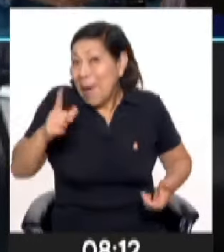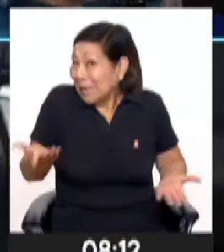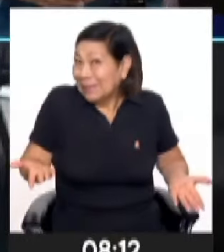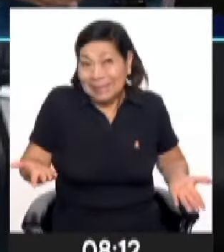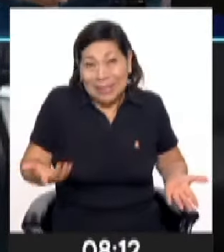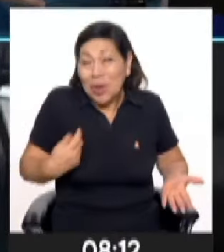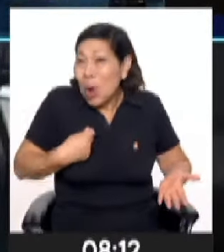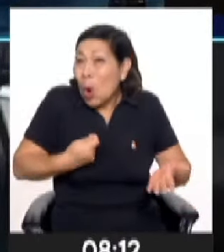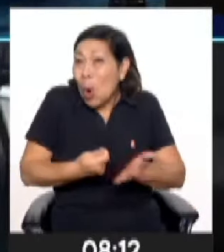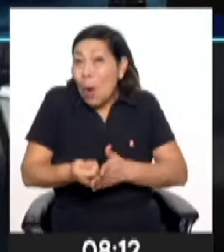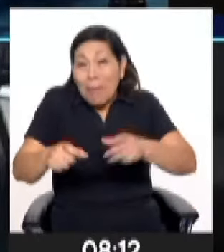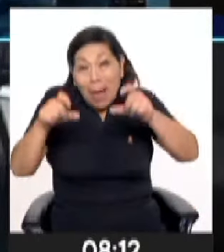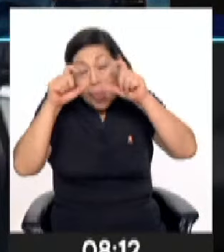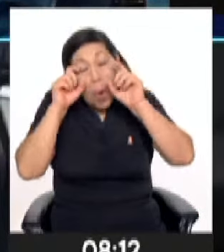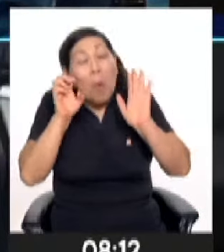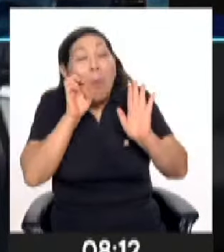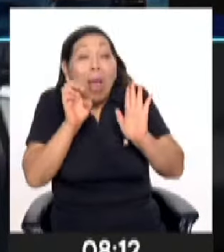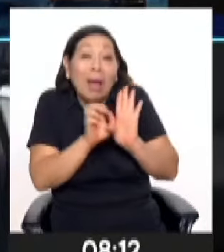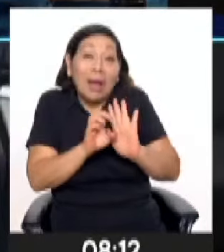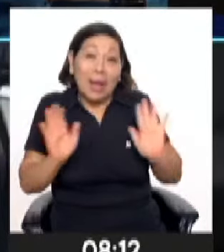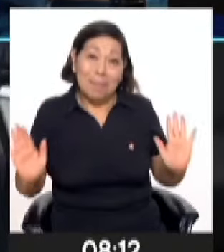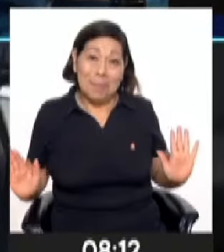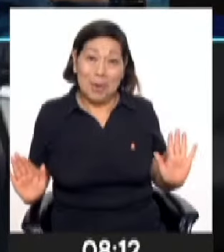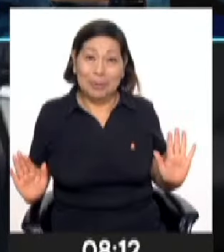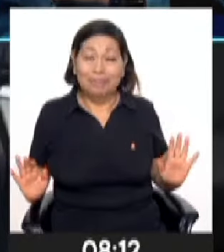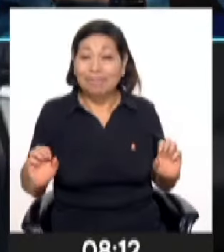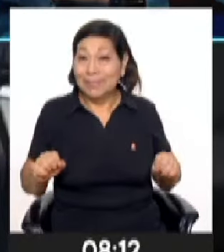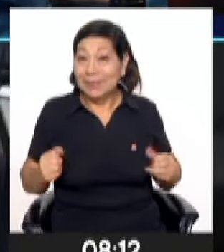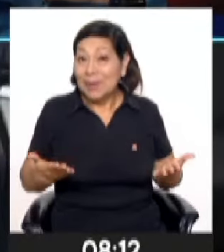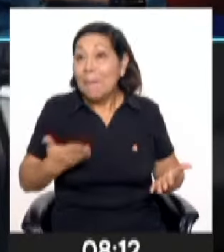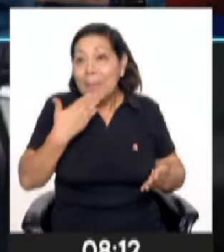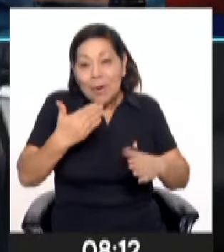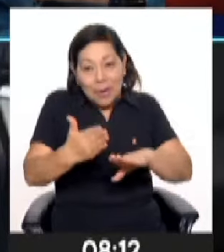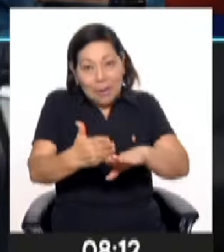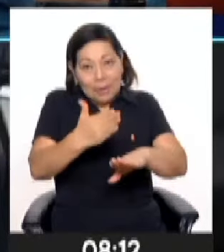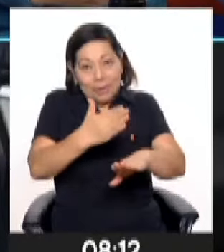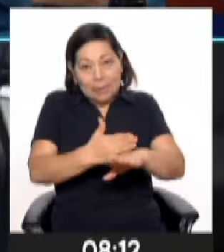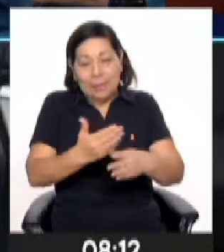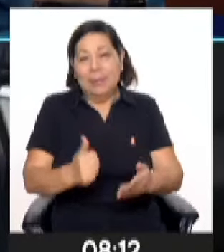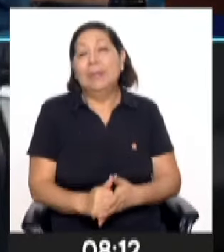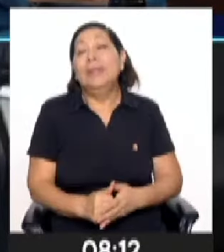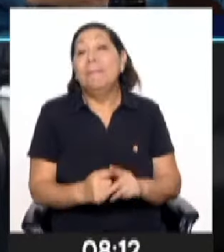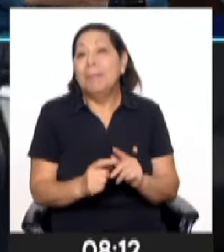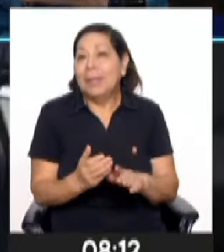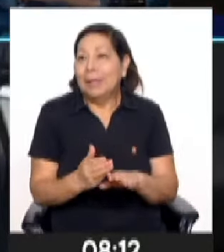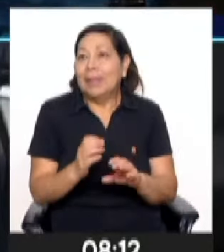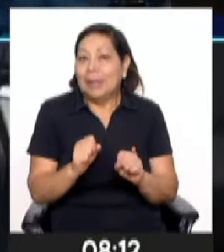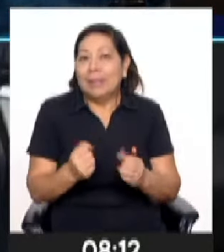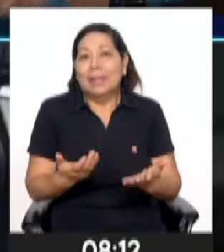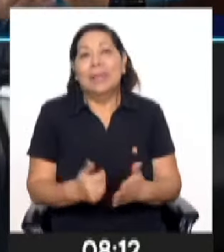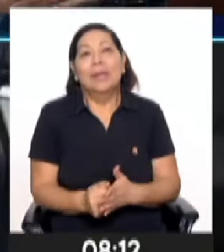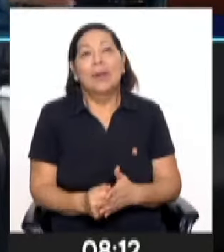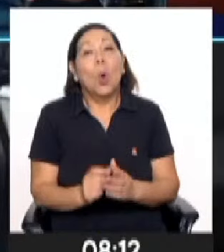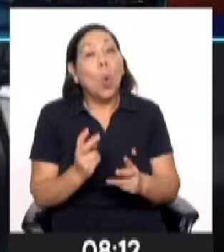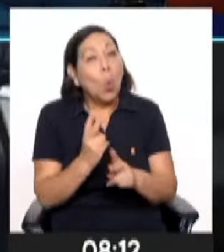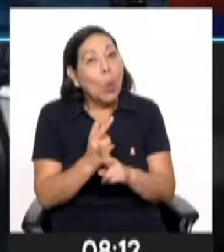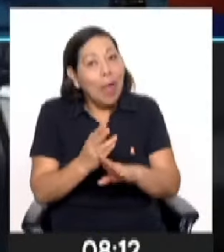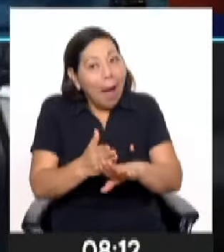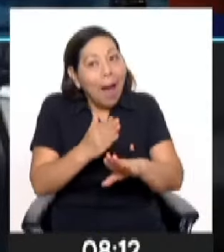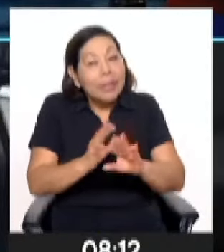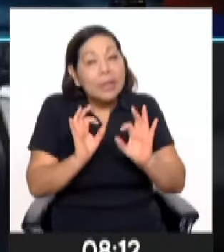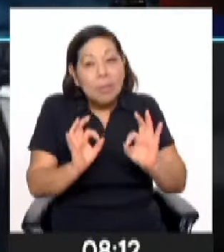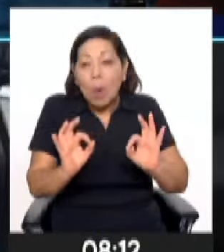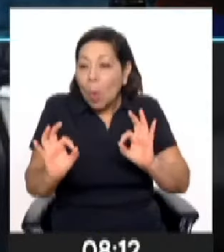porque voy a tener que comprar algo que yo pude haber evitado si hubiese hecho la maleta con tiempo, con anticipación y con cuidado, ¿no?